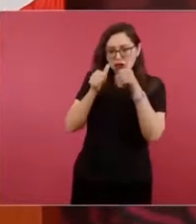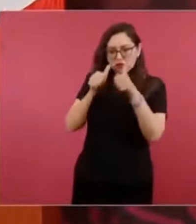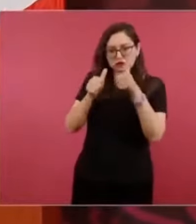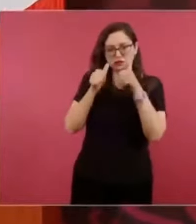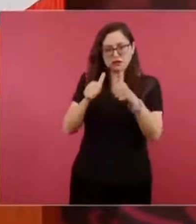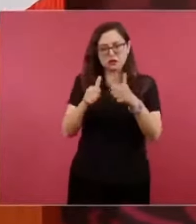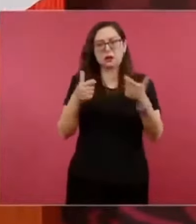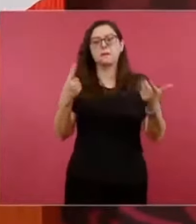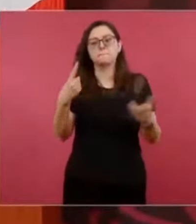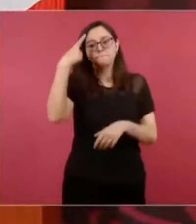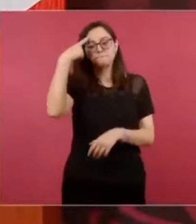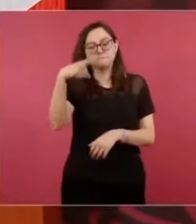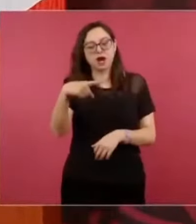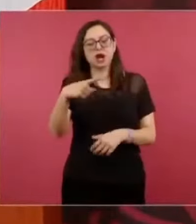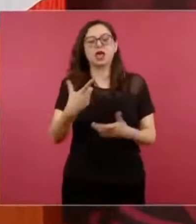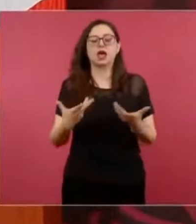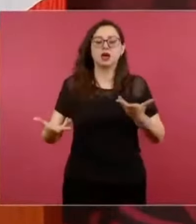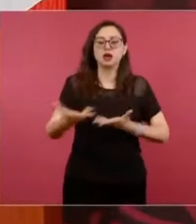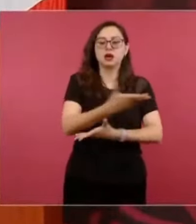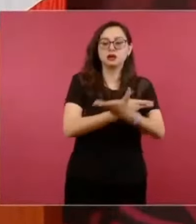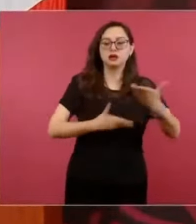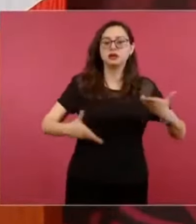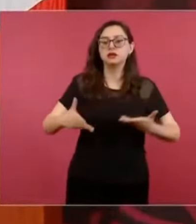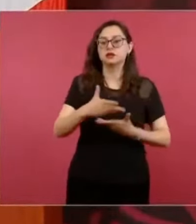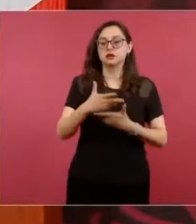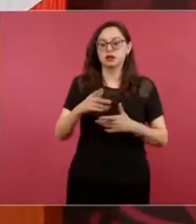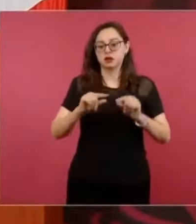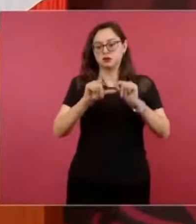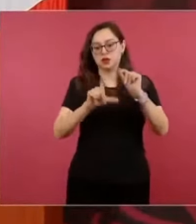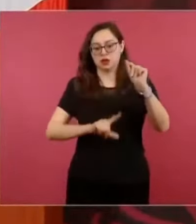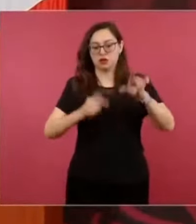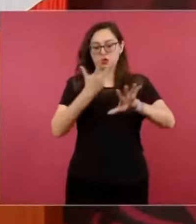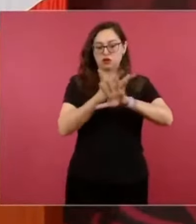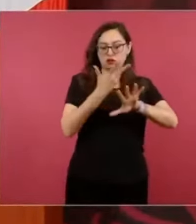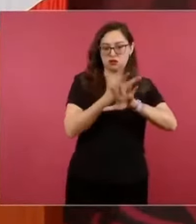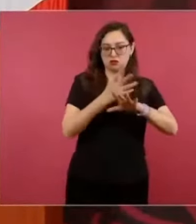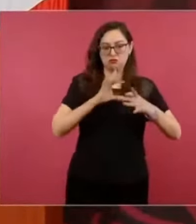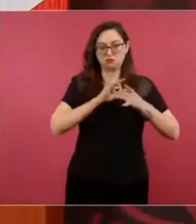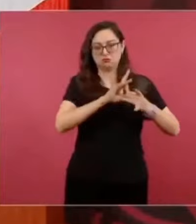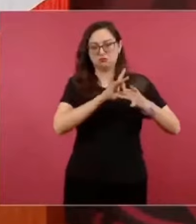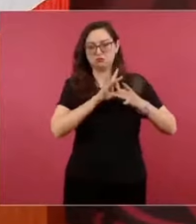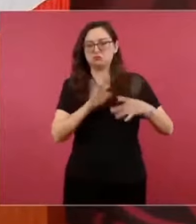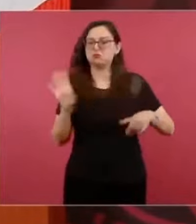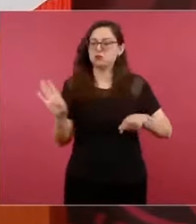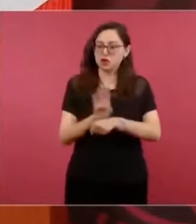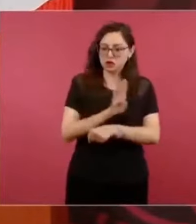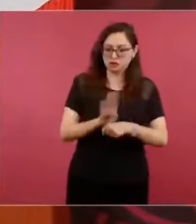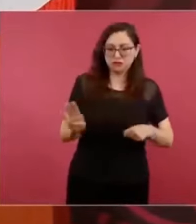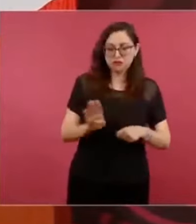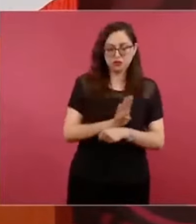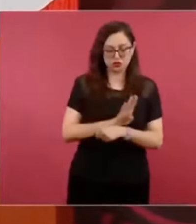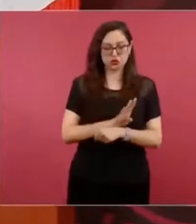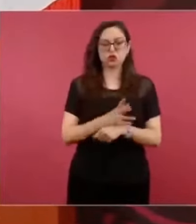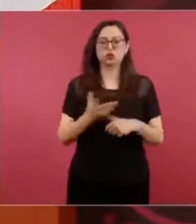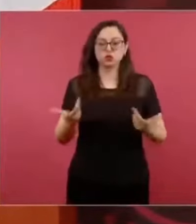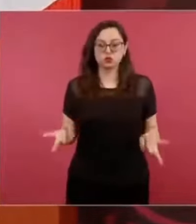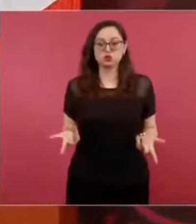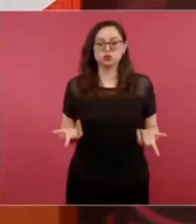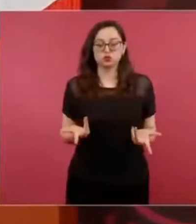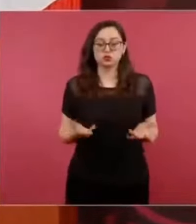que beneficiará a los pueblos de México y Estados Unidos. Esto es importante por nuestros